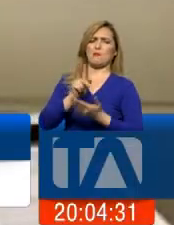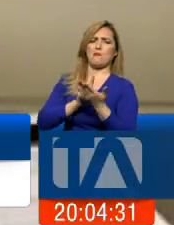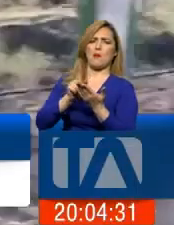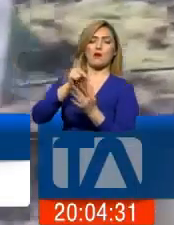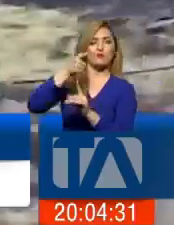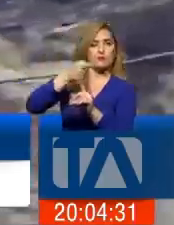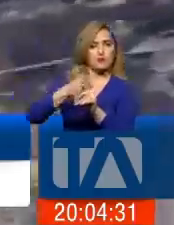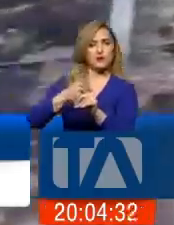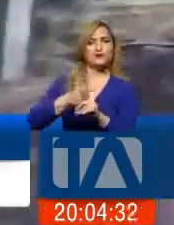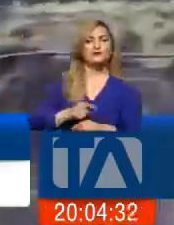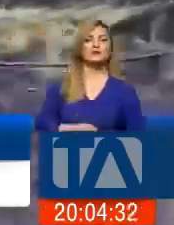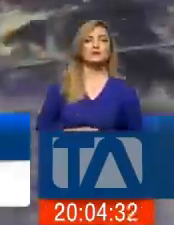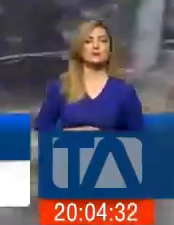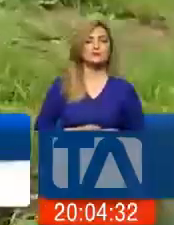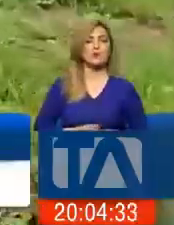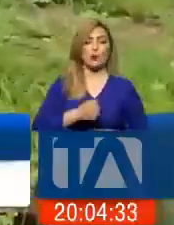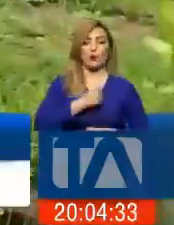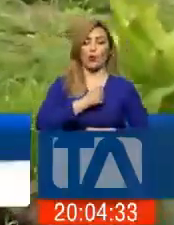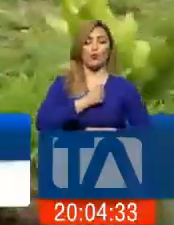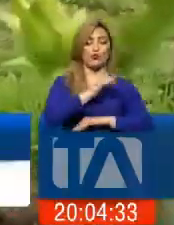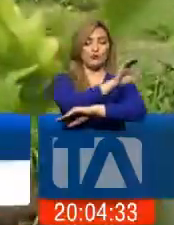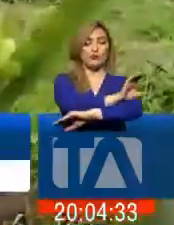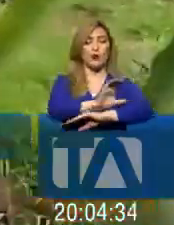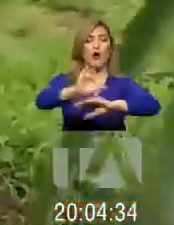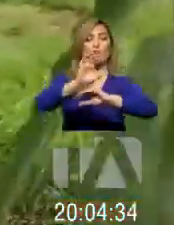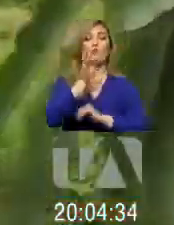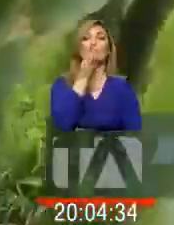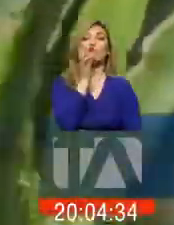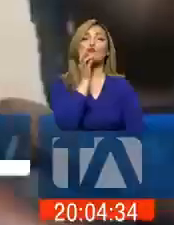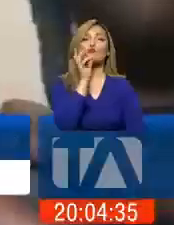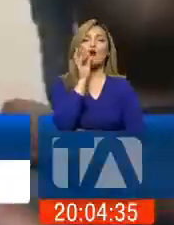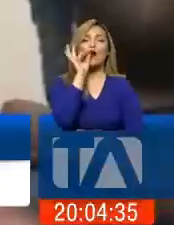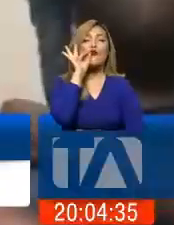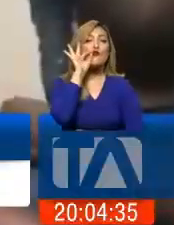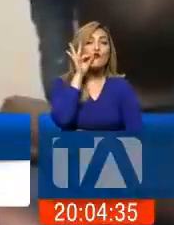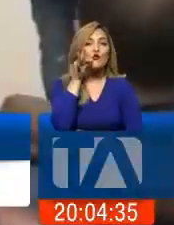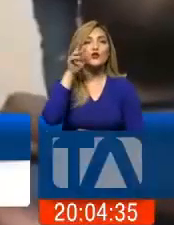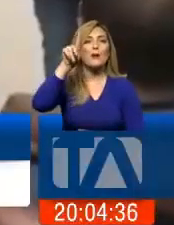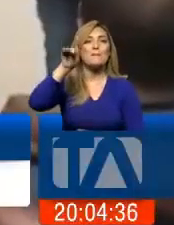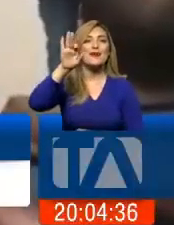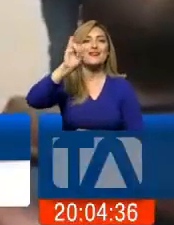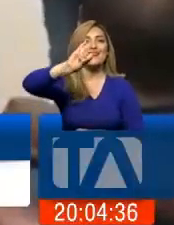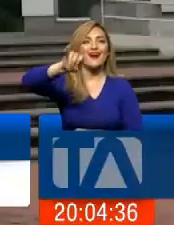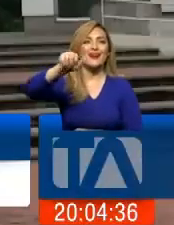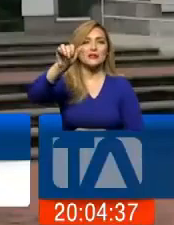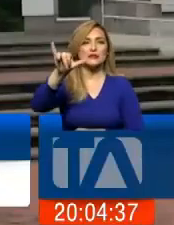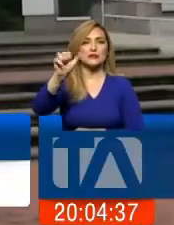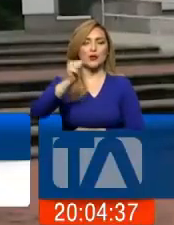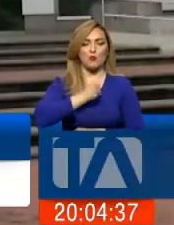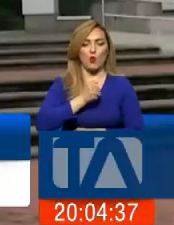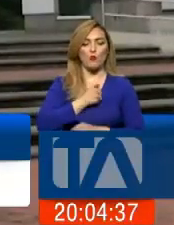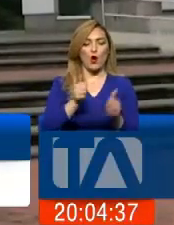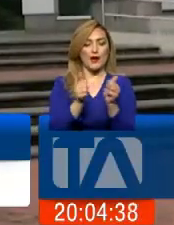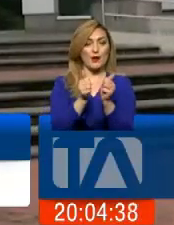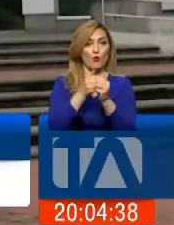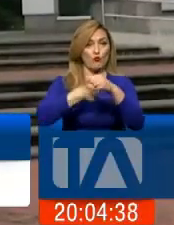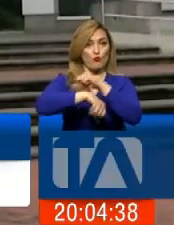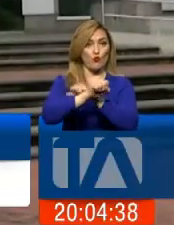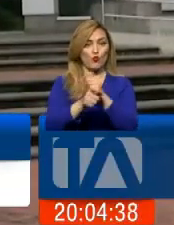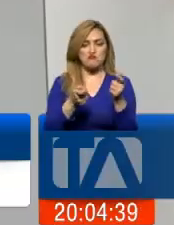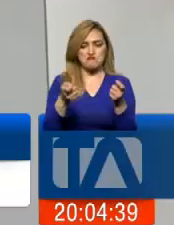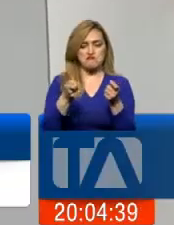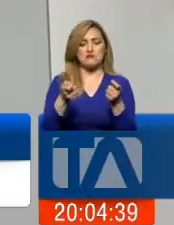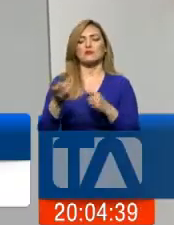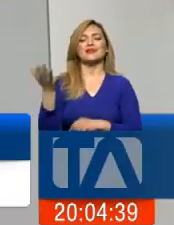lo rentó. Admite que es copropietario de una hacienda de Pitahaya y que maneja un equipo de fútbol. Pese a que en el 2019,